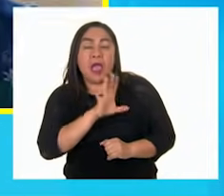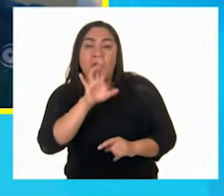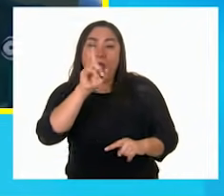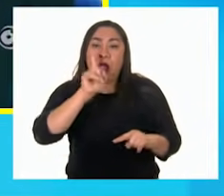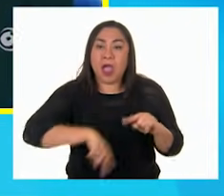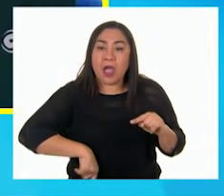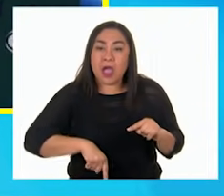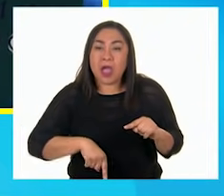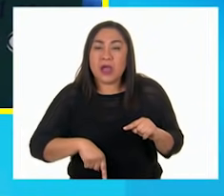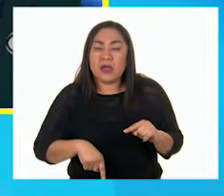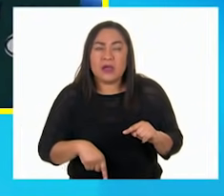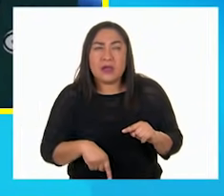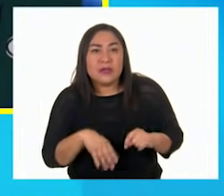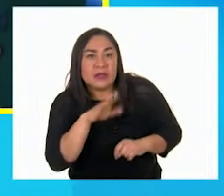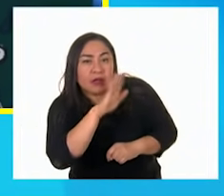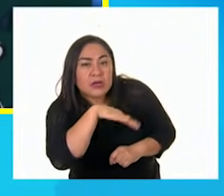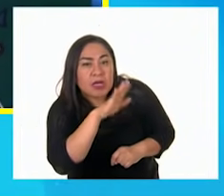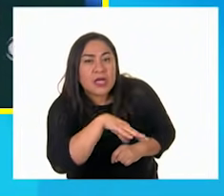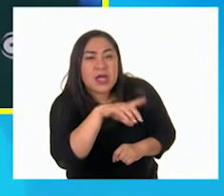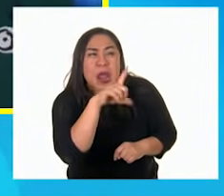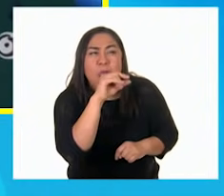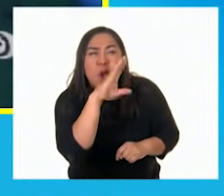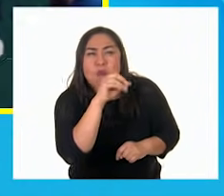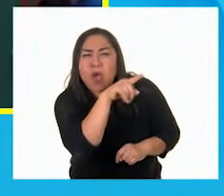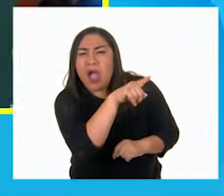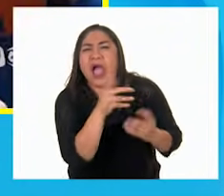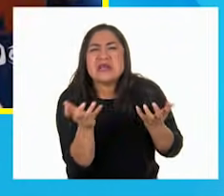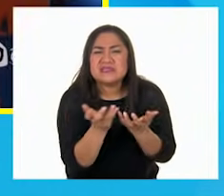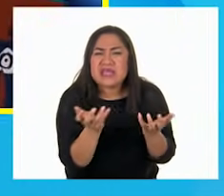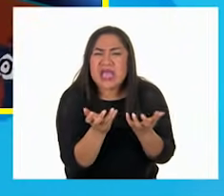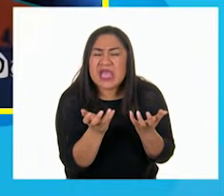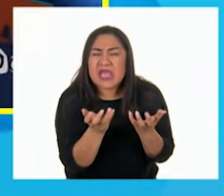¡Achú! Lobo, ¿qué haces?